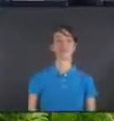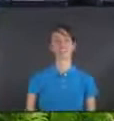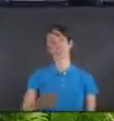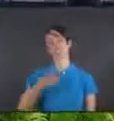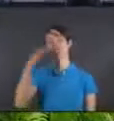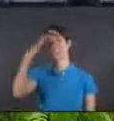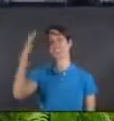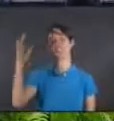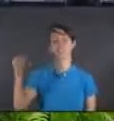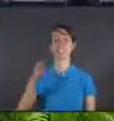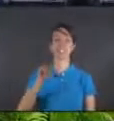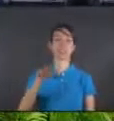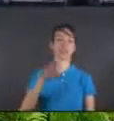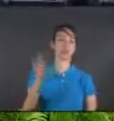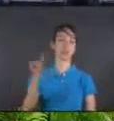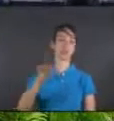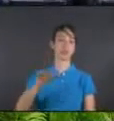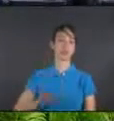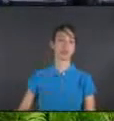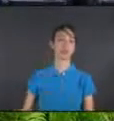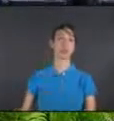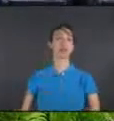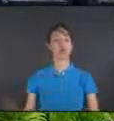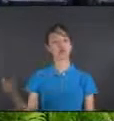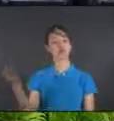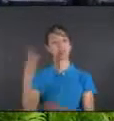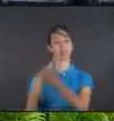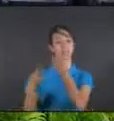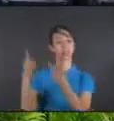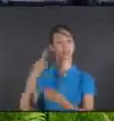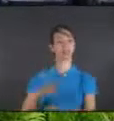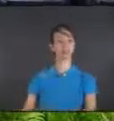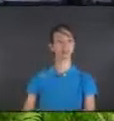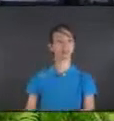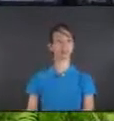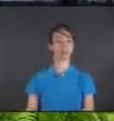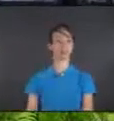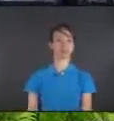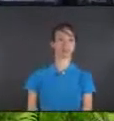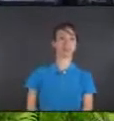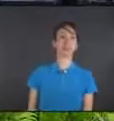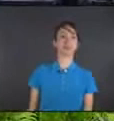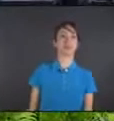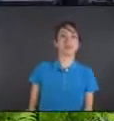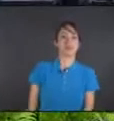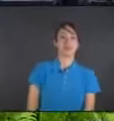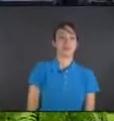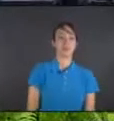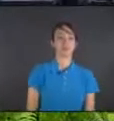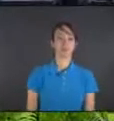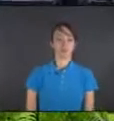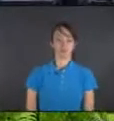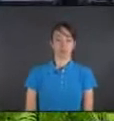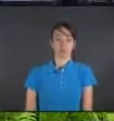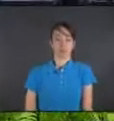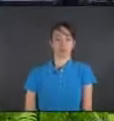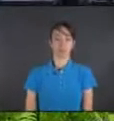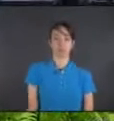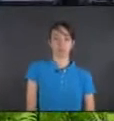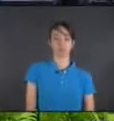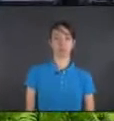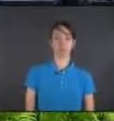venir sobre el cuerpo, las barbas, el cuerpo, las vestiduras, el borde, hasta el borde de las vestiduras,